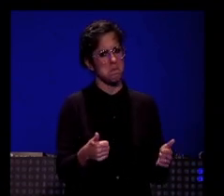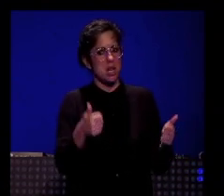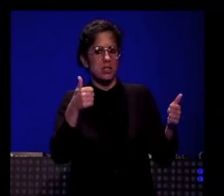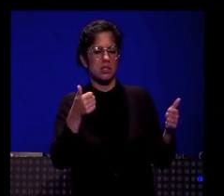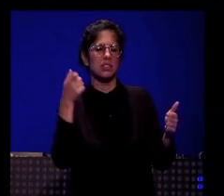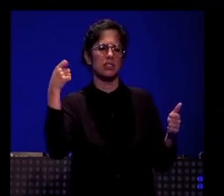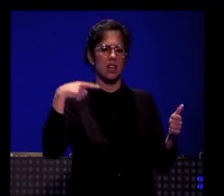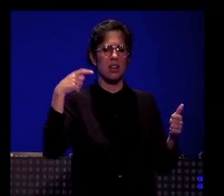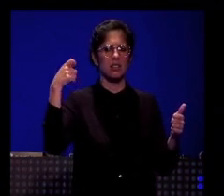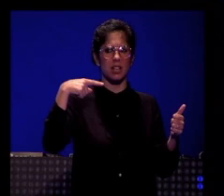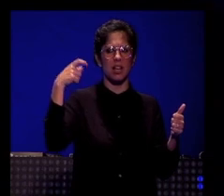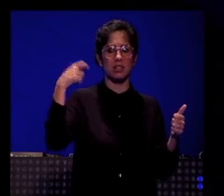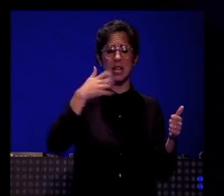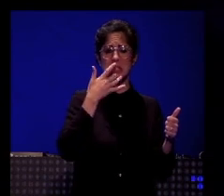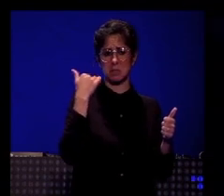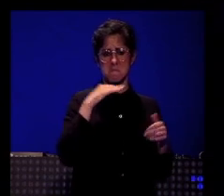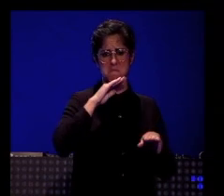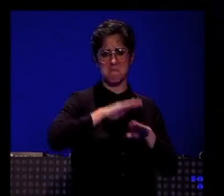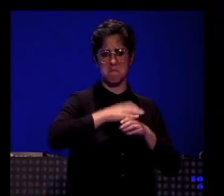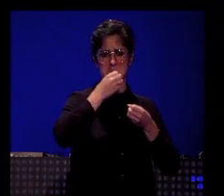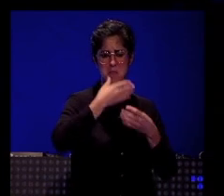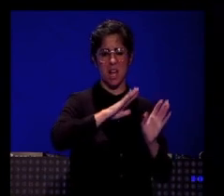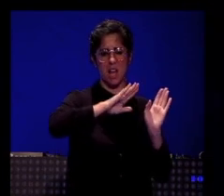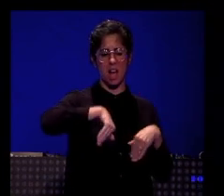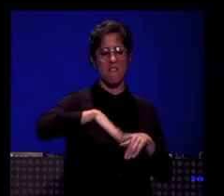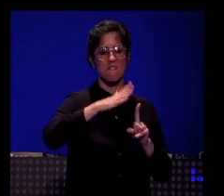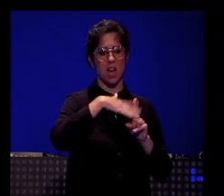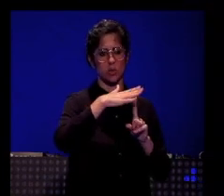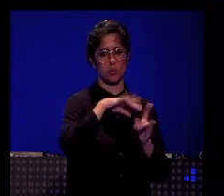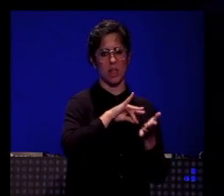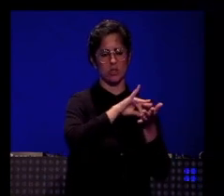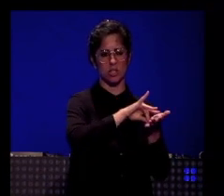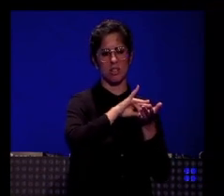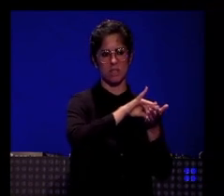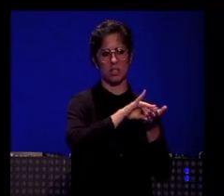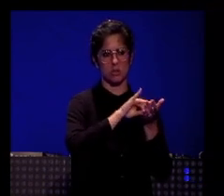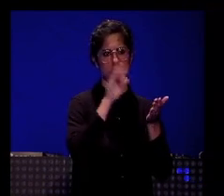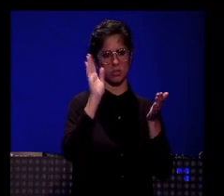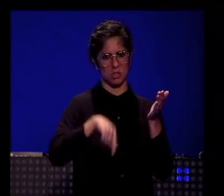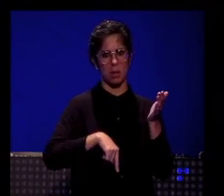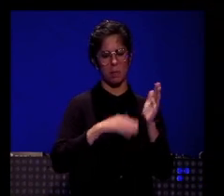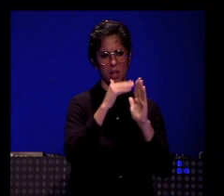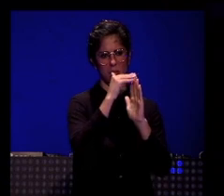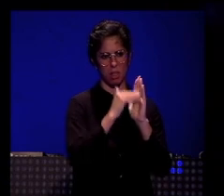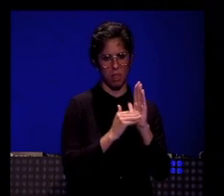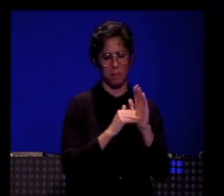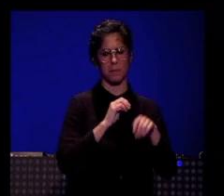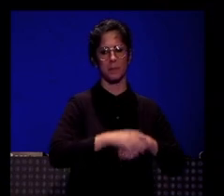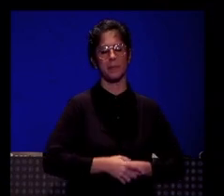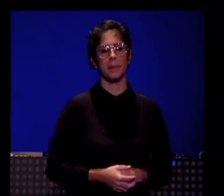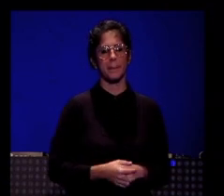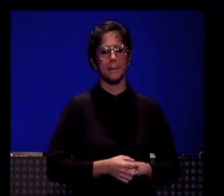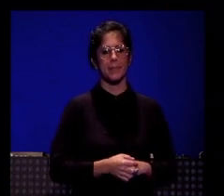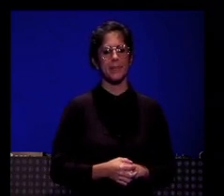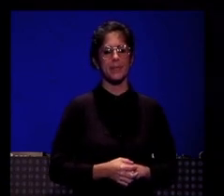esto se cumple es la digamos que la factura de los servicios se va a aminorar vale una